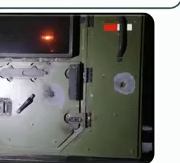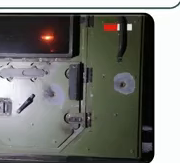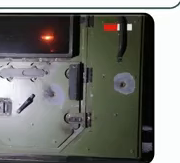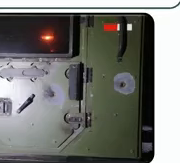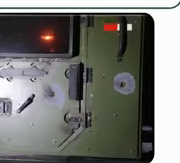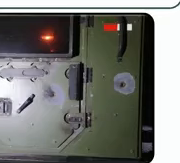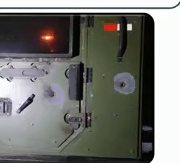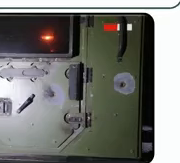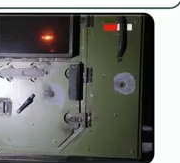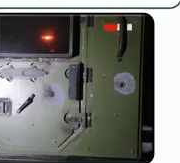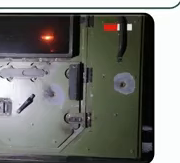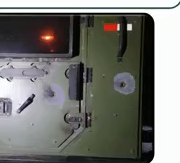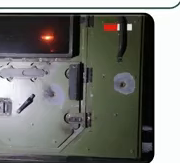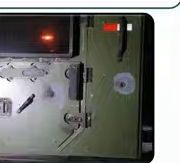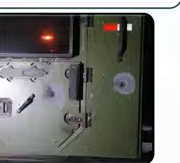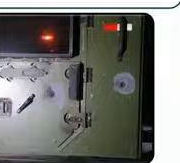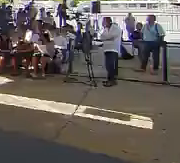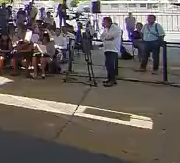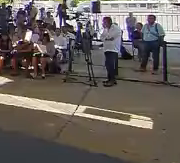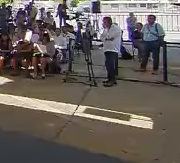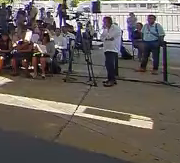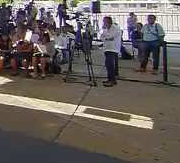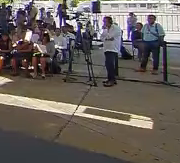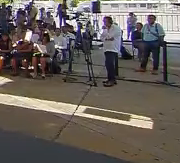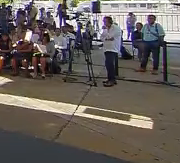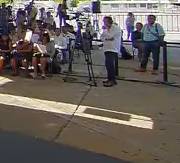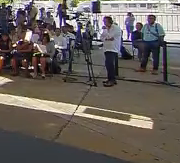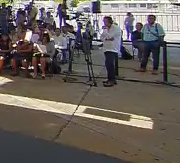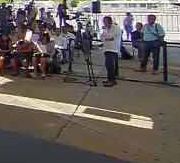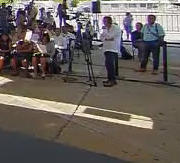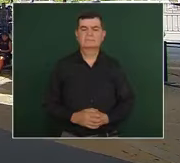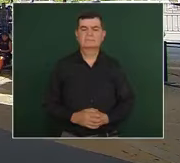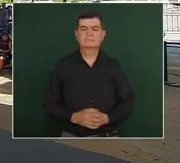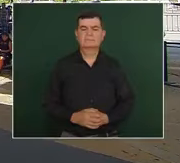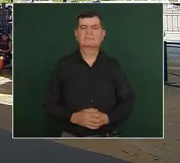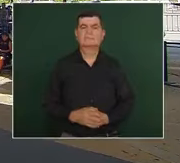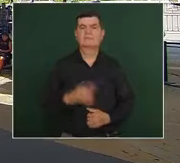naturaleza, ¿verdad? Que sí se identifica con